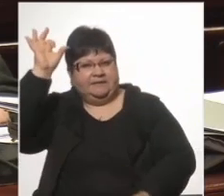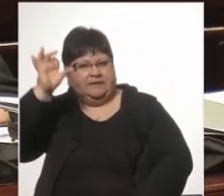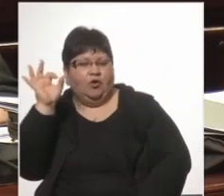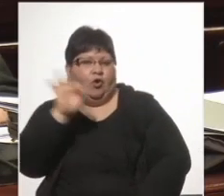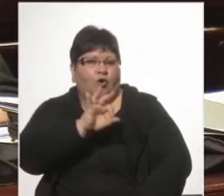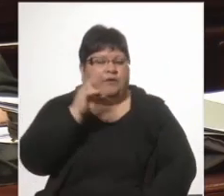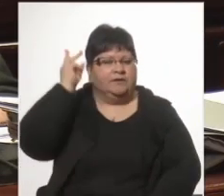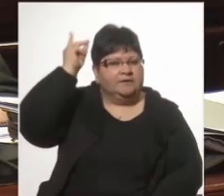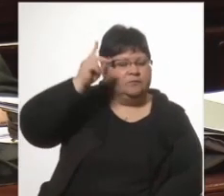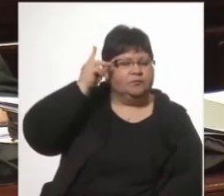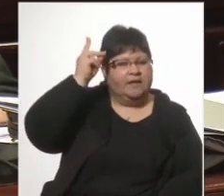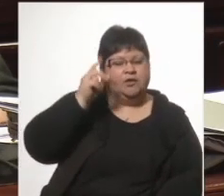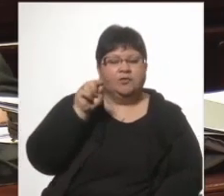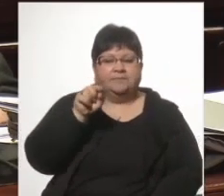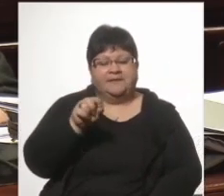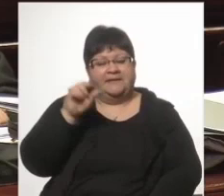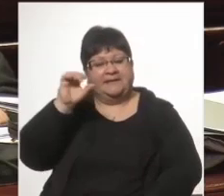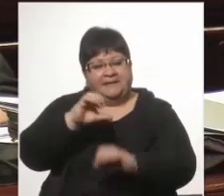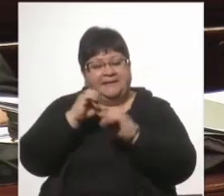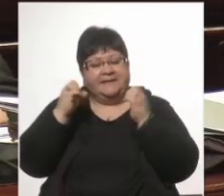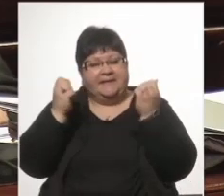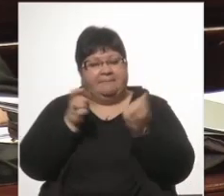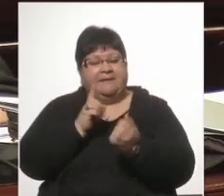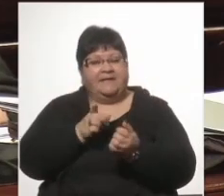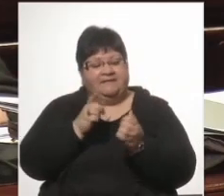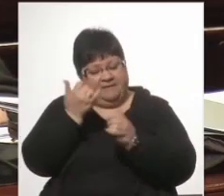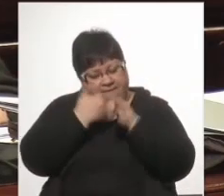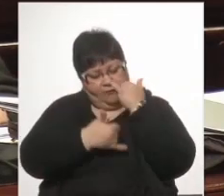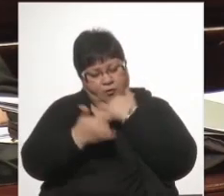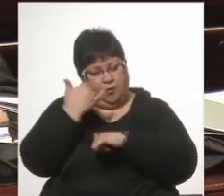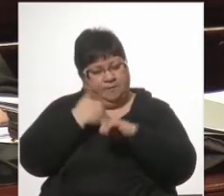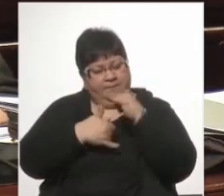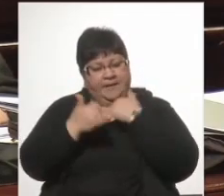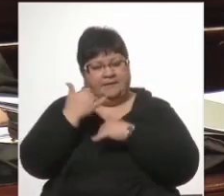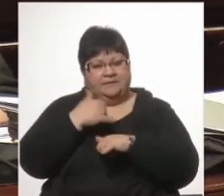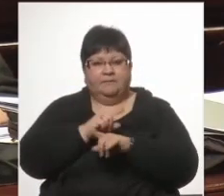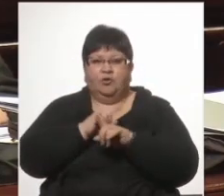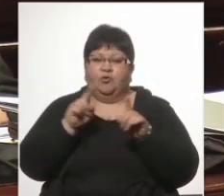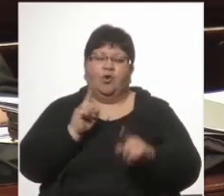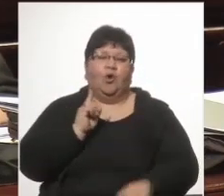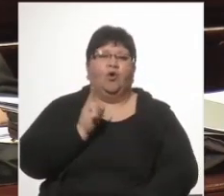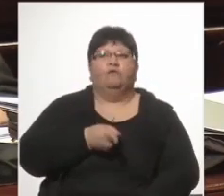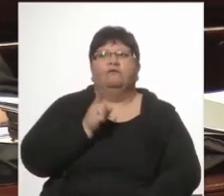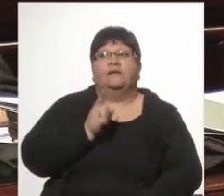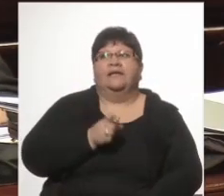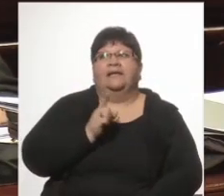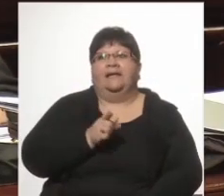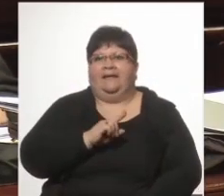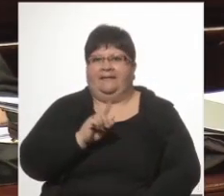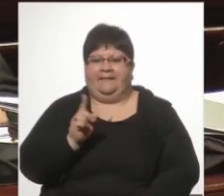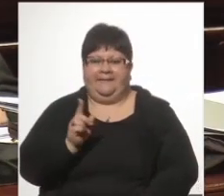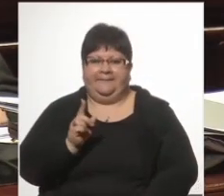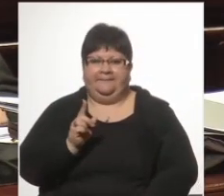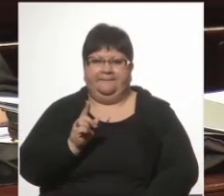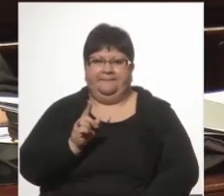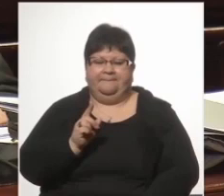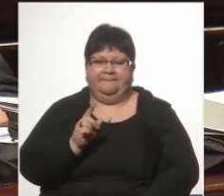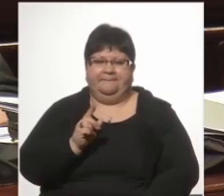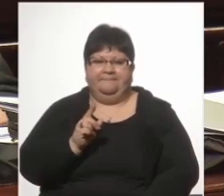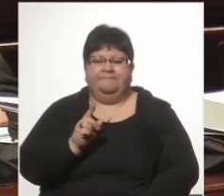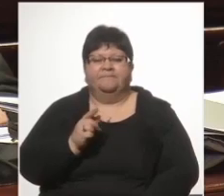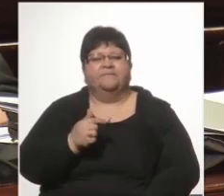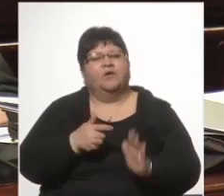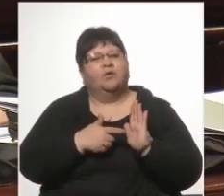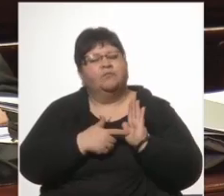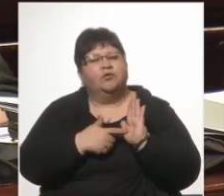de la información, pero según la doctrina no está obligada a pasar por ella. Por el contrario, como lo dejó sentada